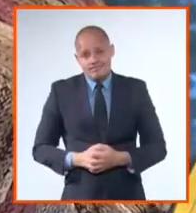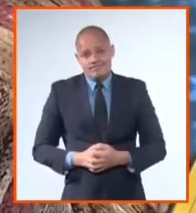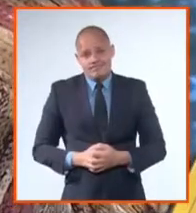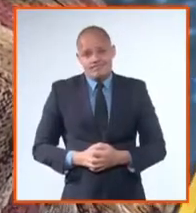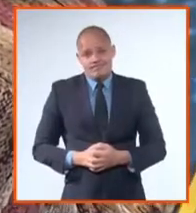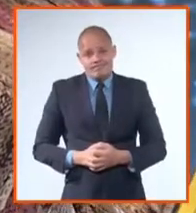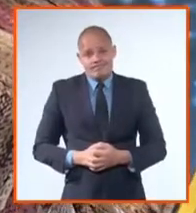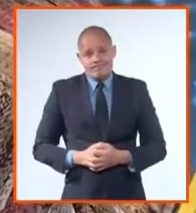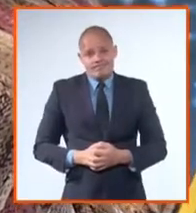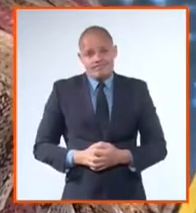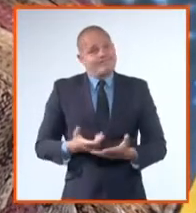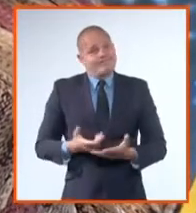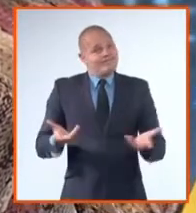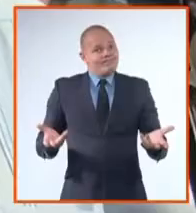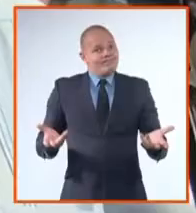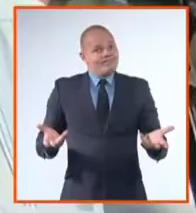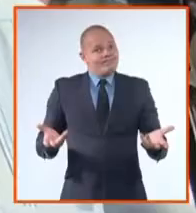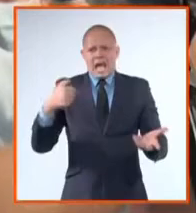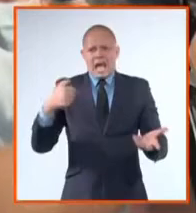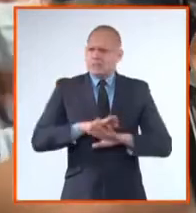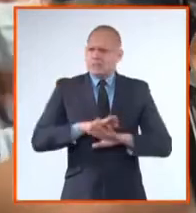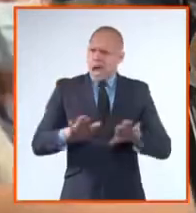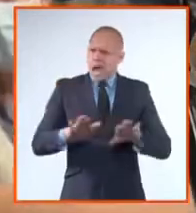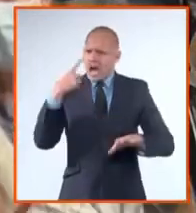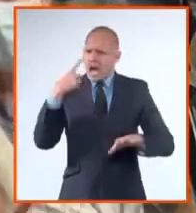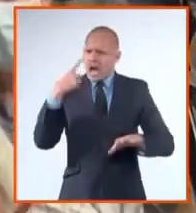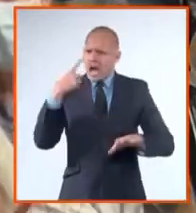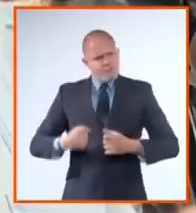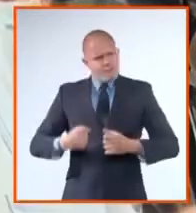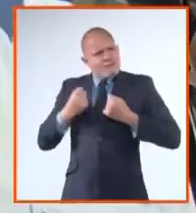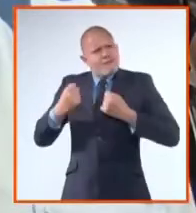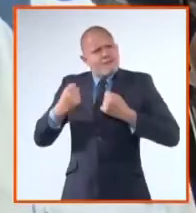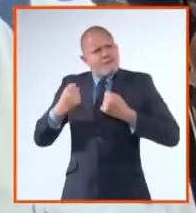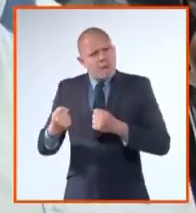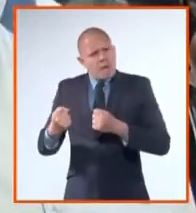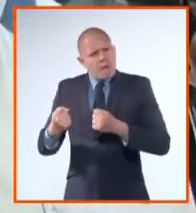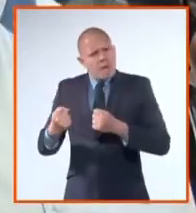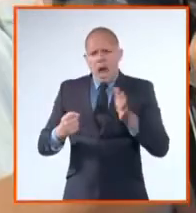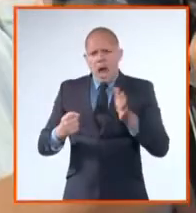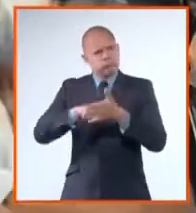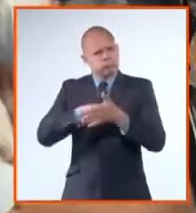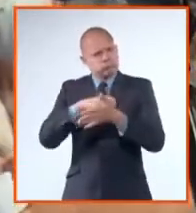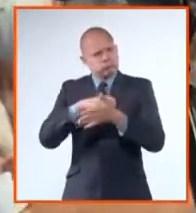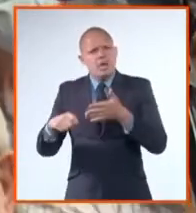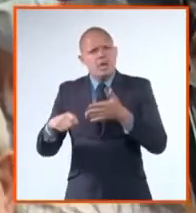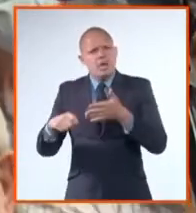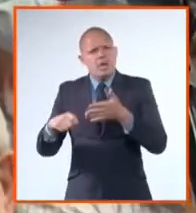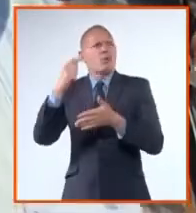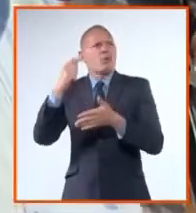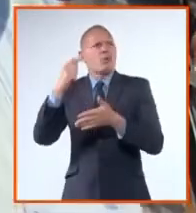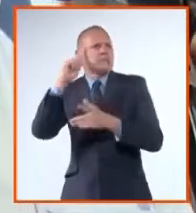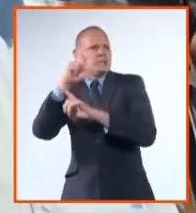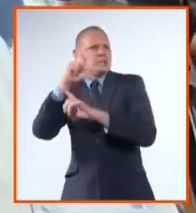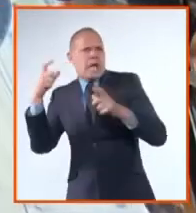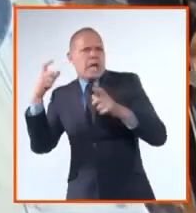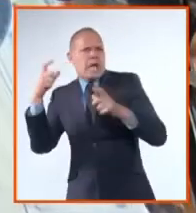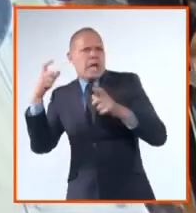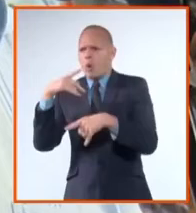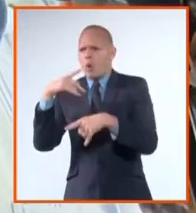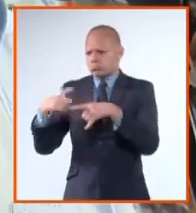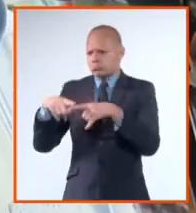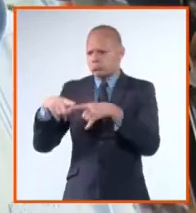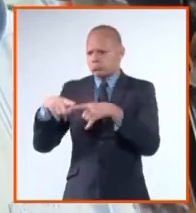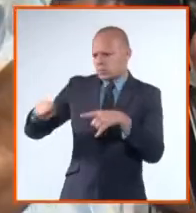eso. Hay muchos esfuerzos que se están haciendo, hay un macroprograma de ciencia, tecnología e innovación, hay un